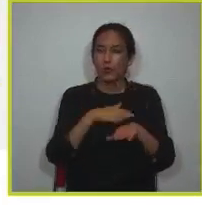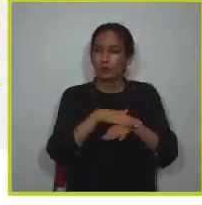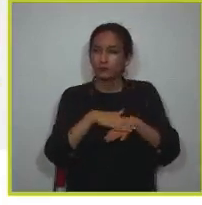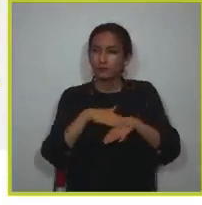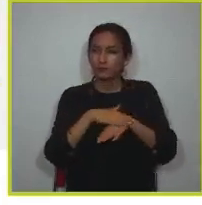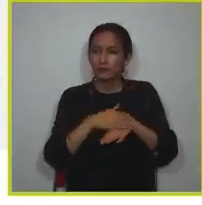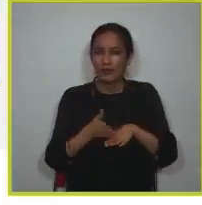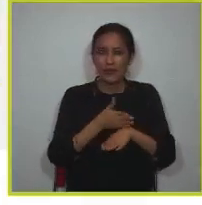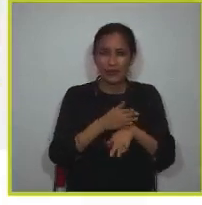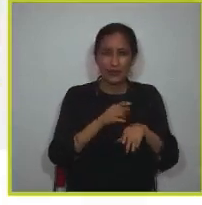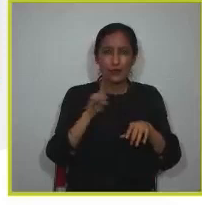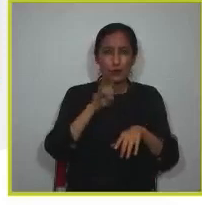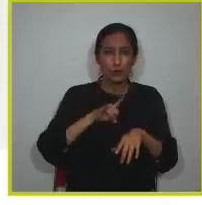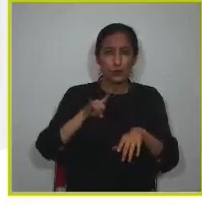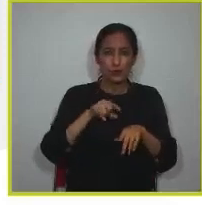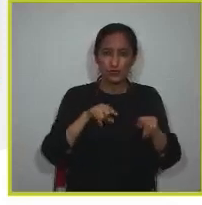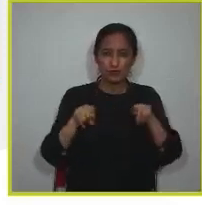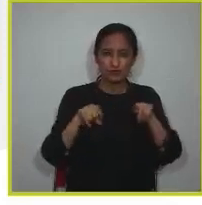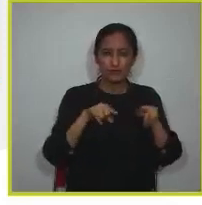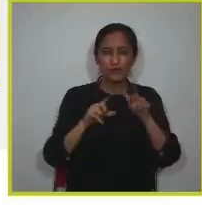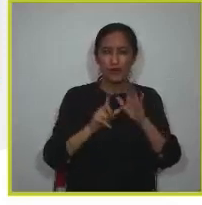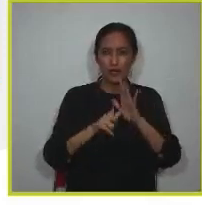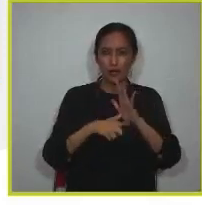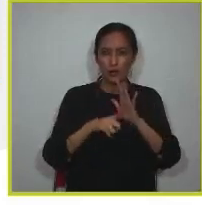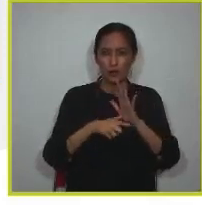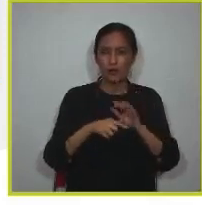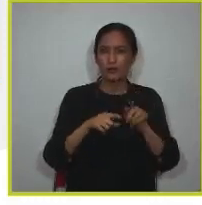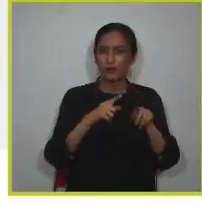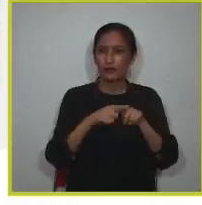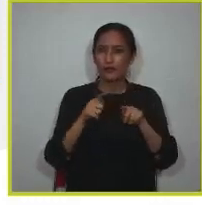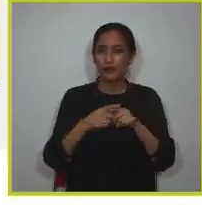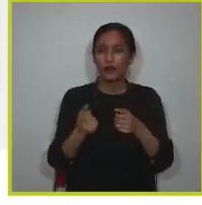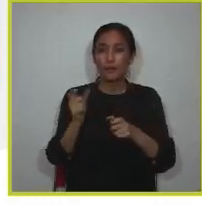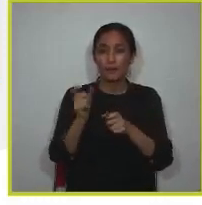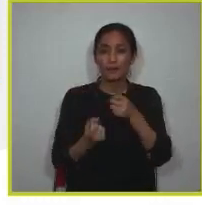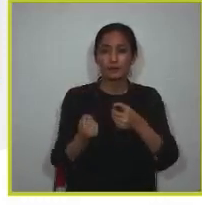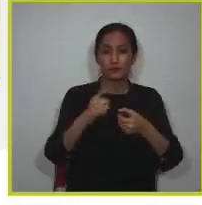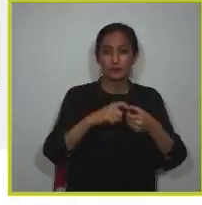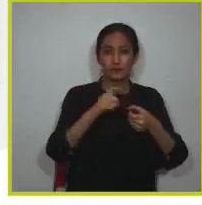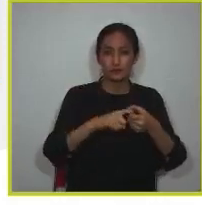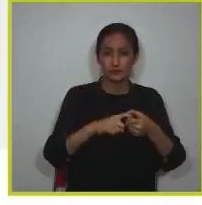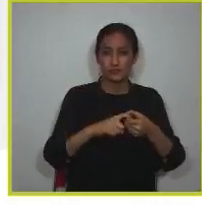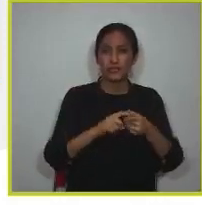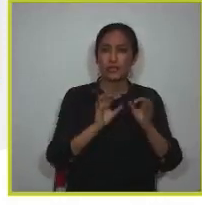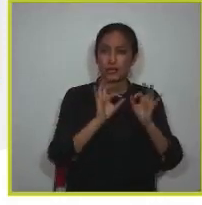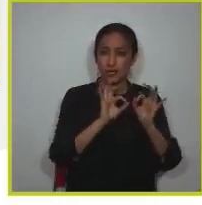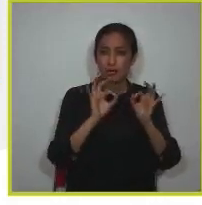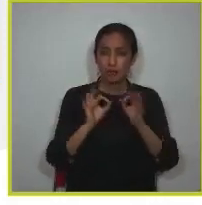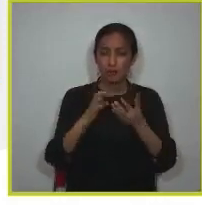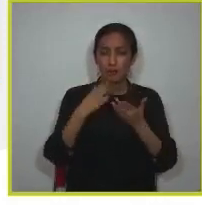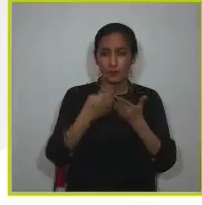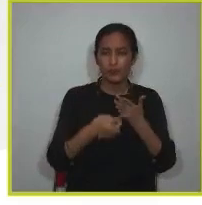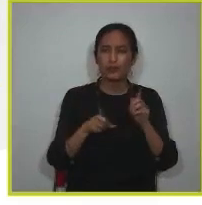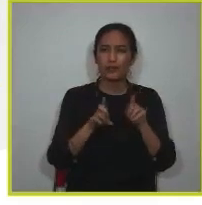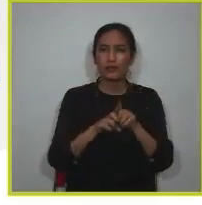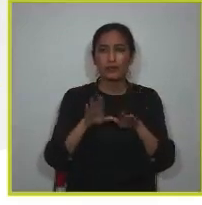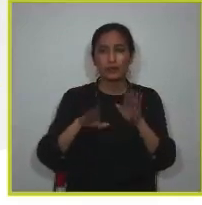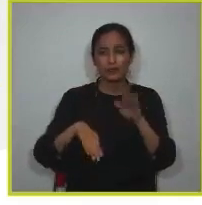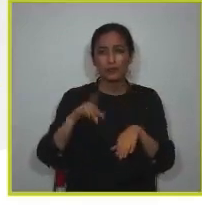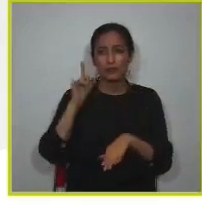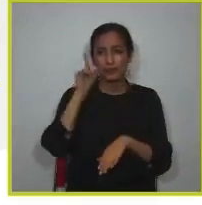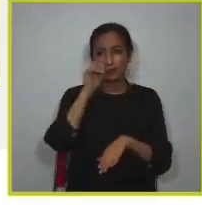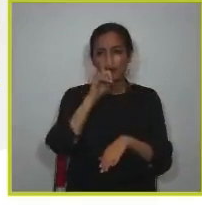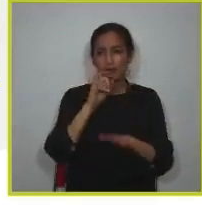han empleado para involucrar a la participación ciudadana en el mismo y si han tenido dificultades